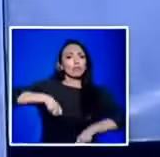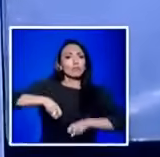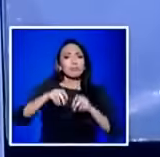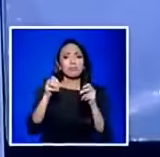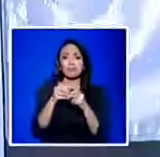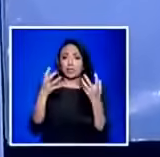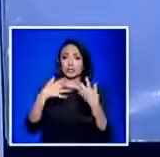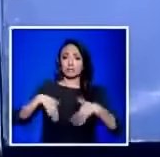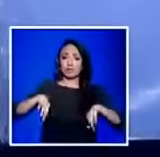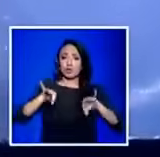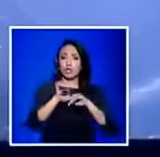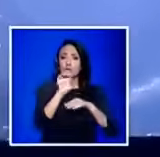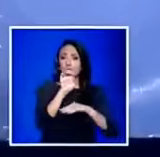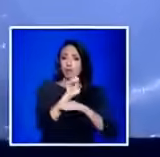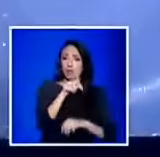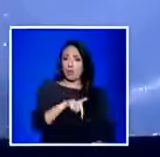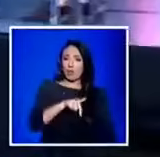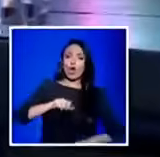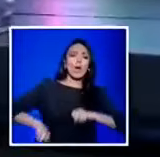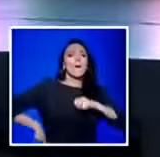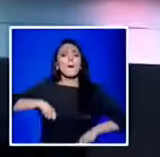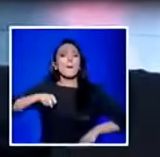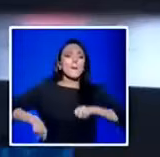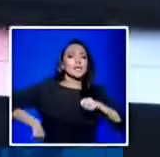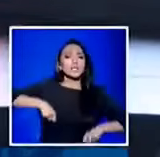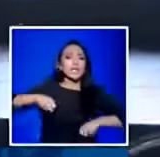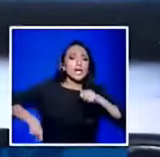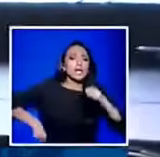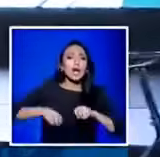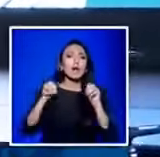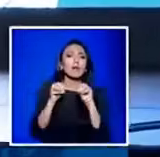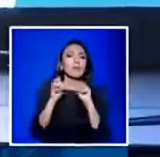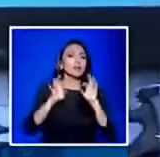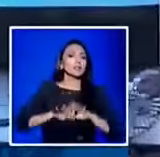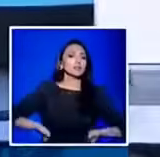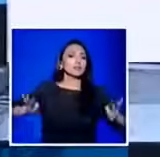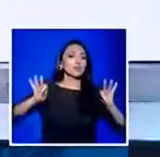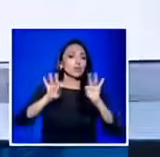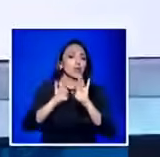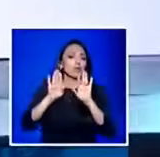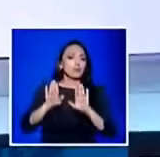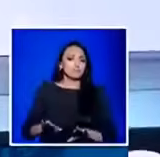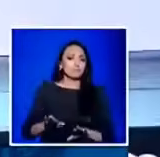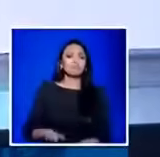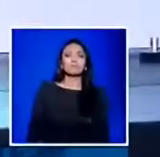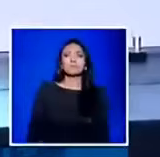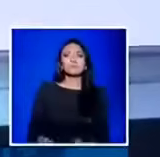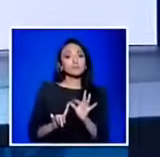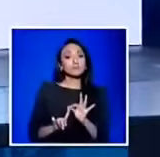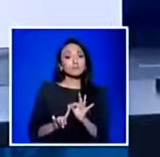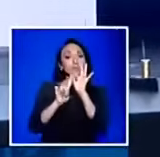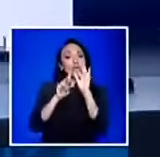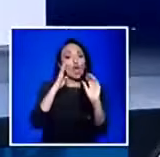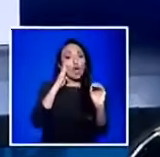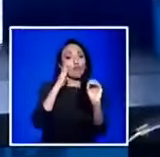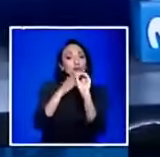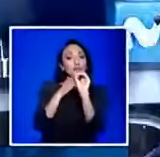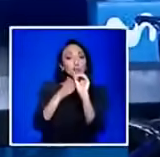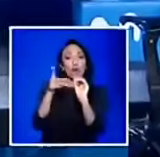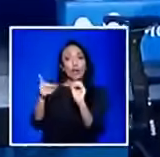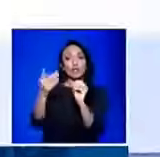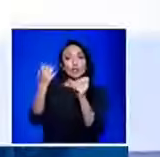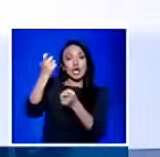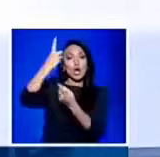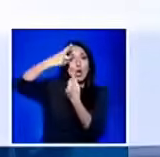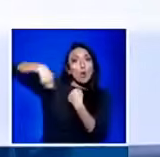importante en el país en ciclismo y uno de los planteles más importantes de todo el continente. Uno de los principales objetivos es triunfar en la Vuelta al